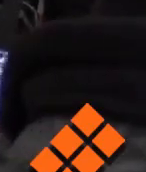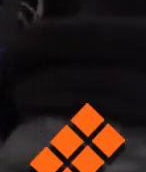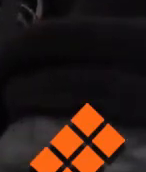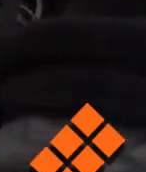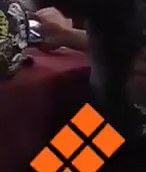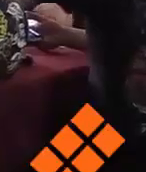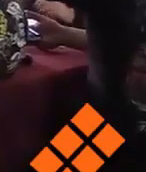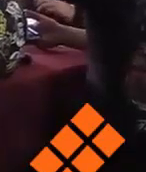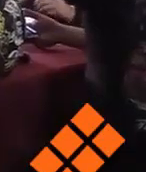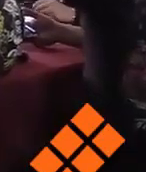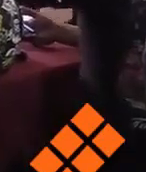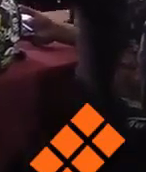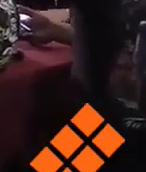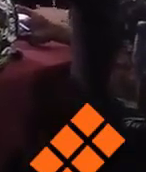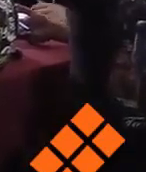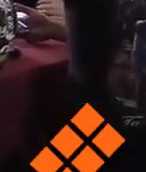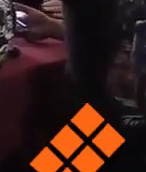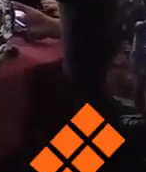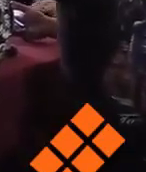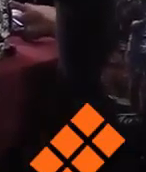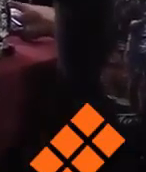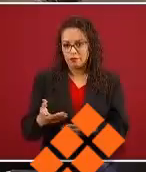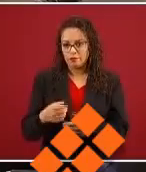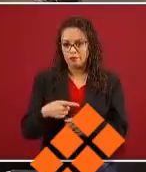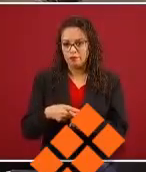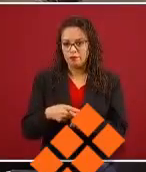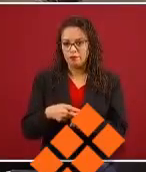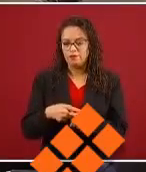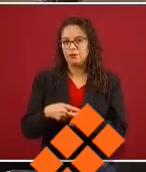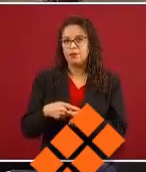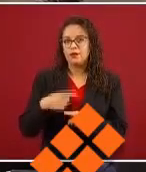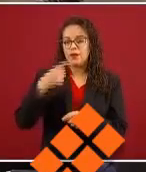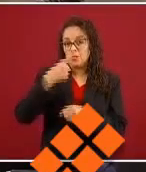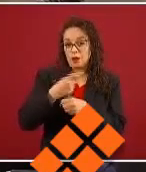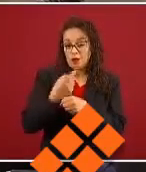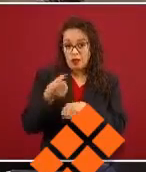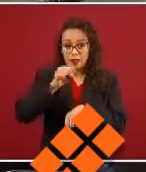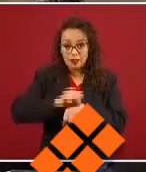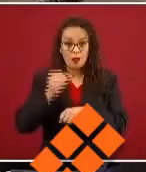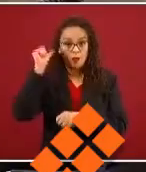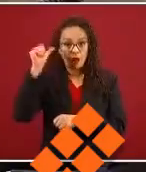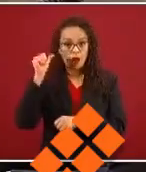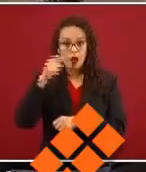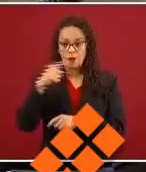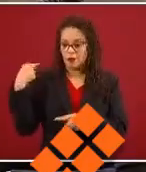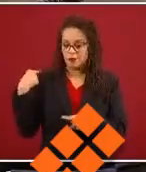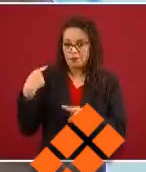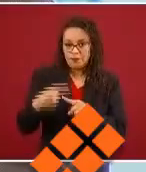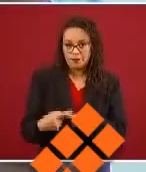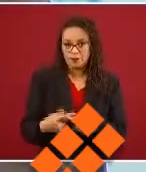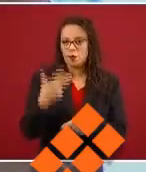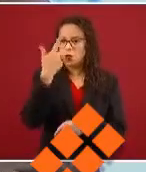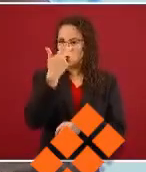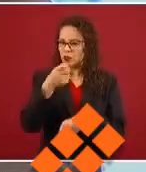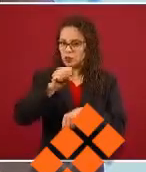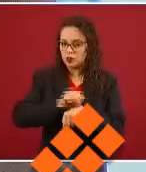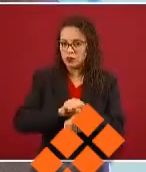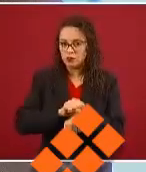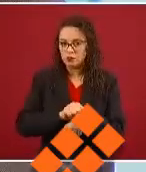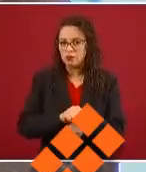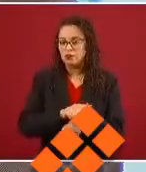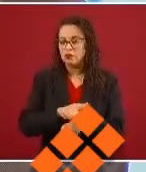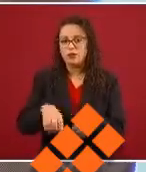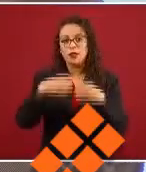23.465; Jalisco, 21.535; Estado de México, 16.036; y Tamaulipas,